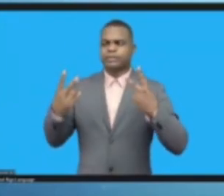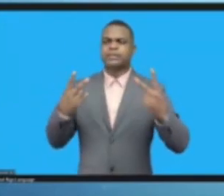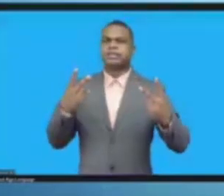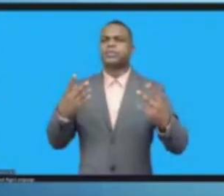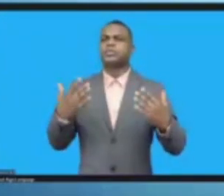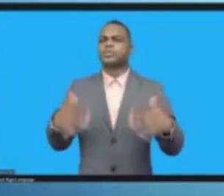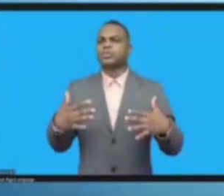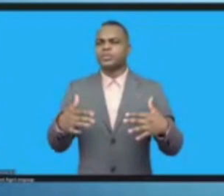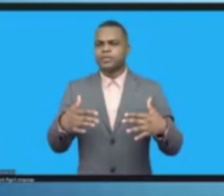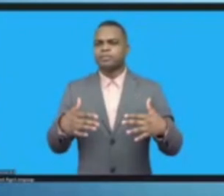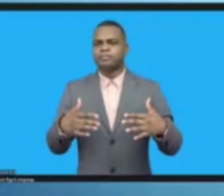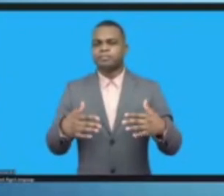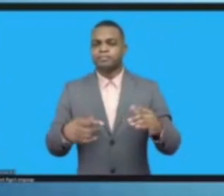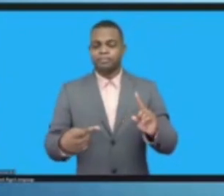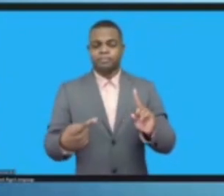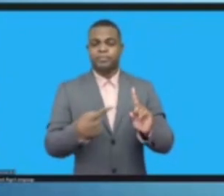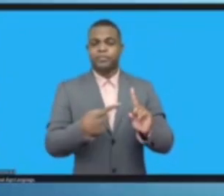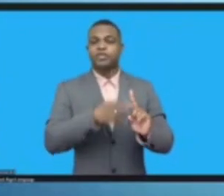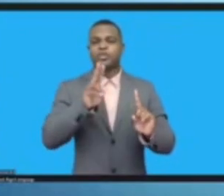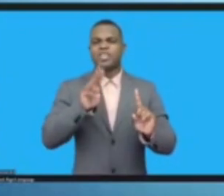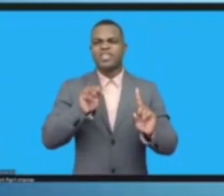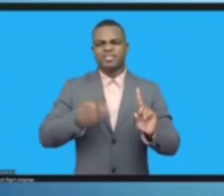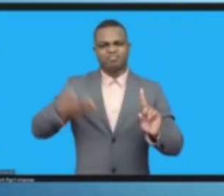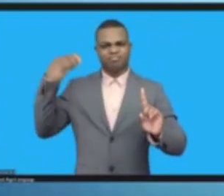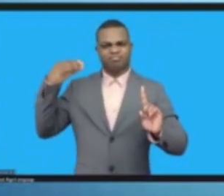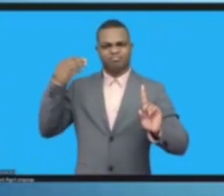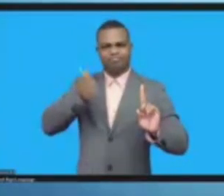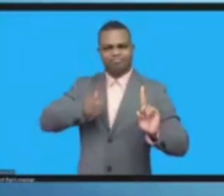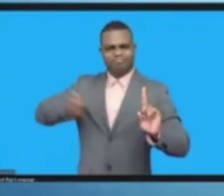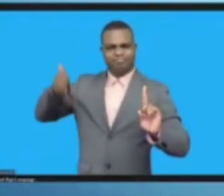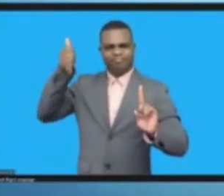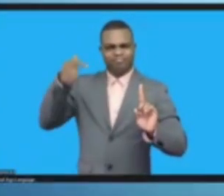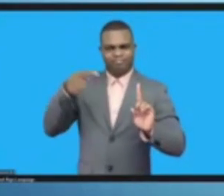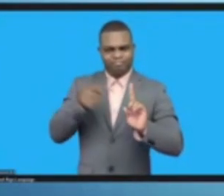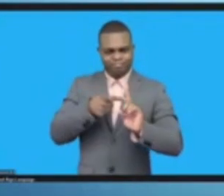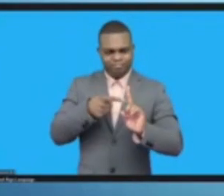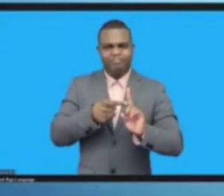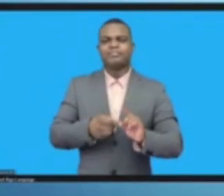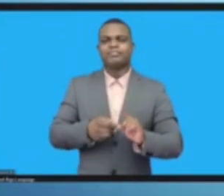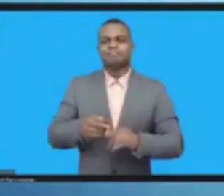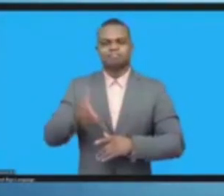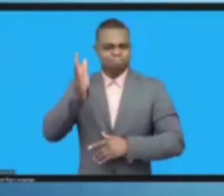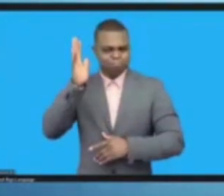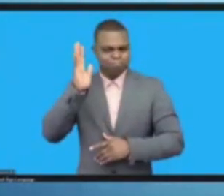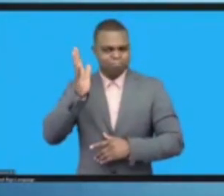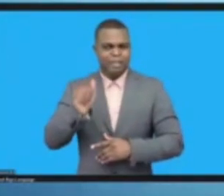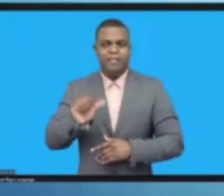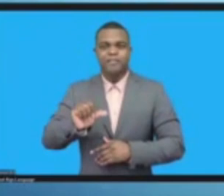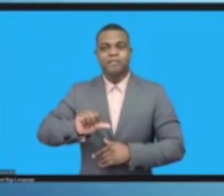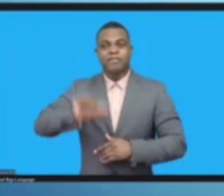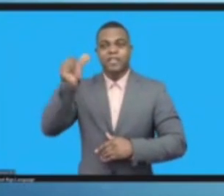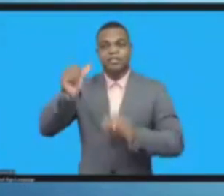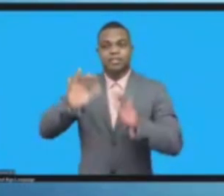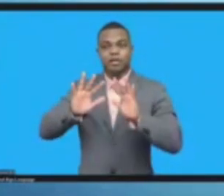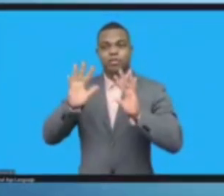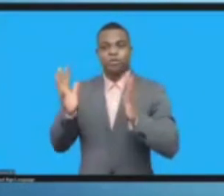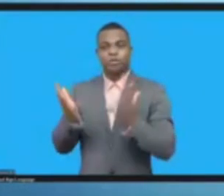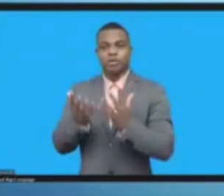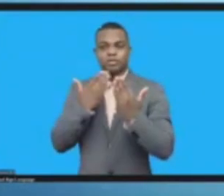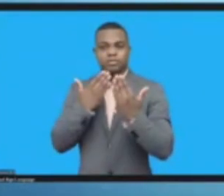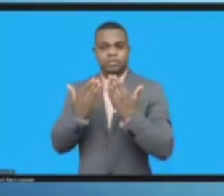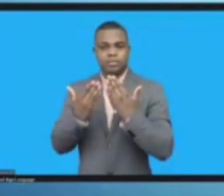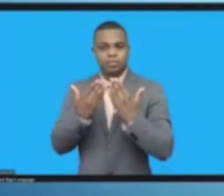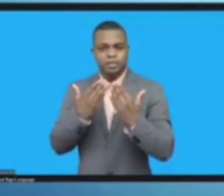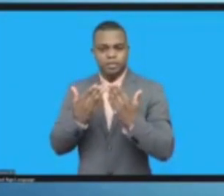Confía naan en la primera Cumbre Mundial de la sociedad de la información él nos recordó